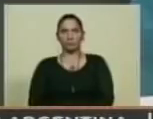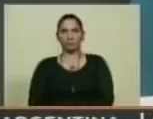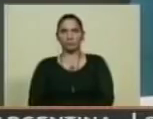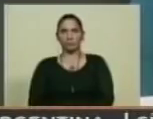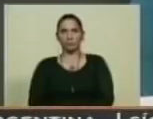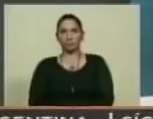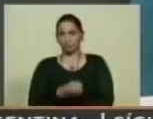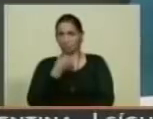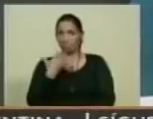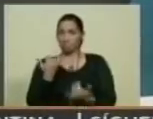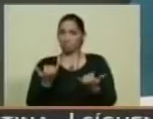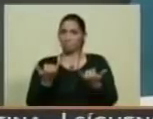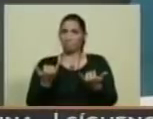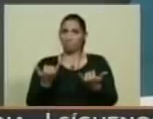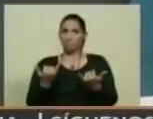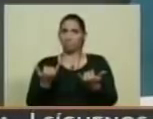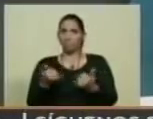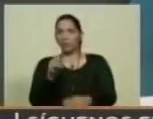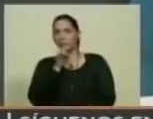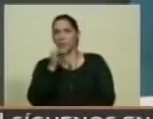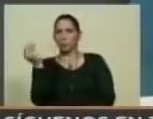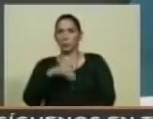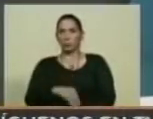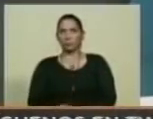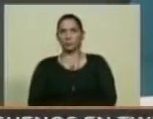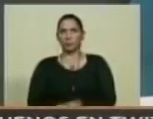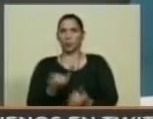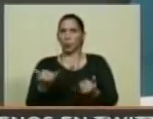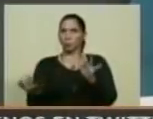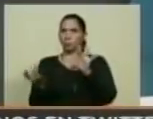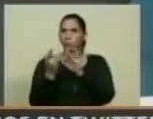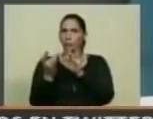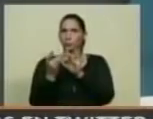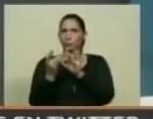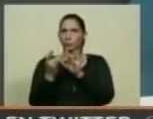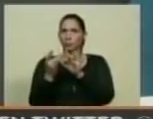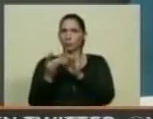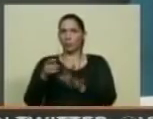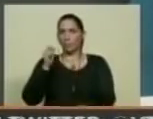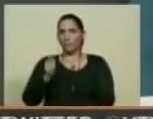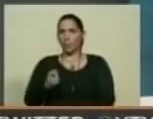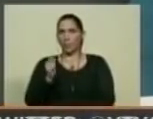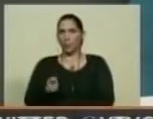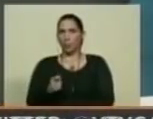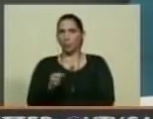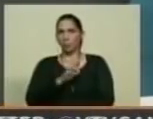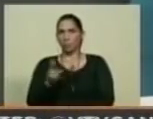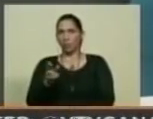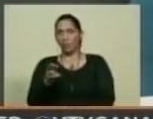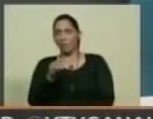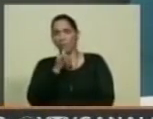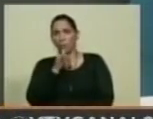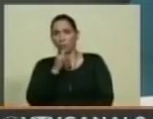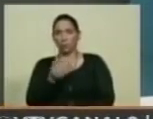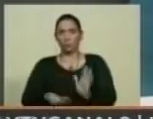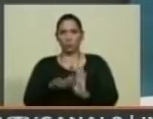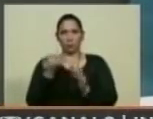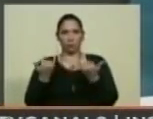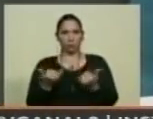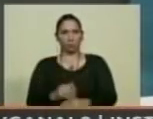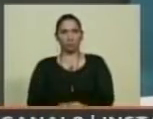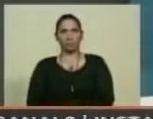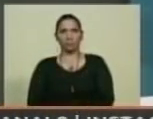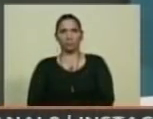Pero, amigos, siguen ahora las informaciones y de inmediato nos vamos a la Fiscalía General de la República con información de interés a esta hora.